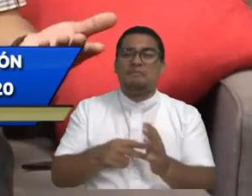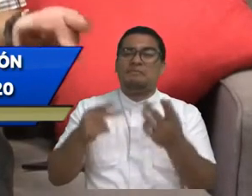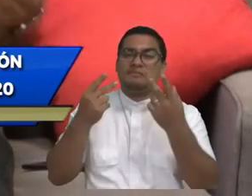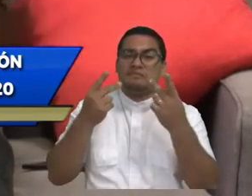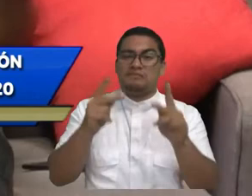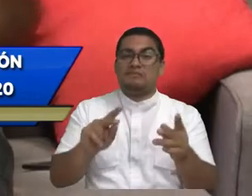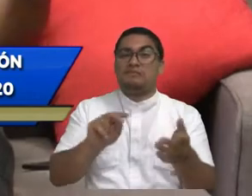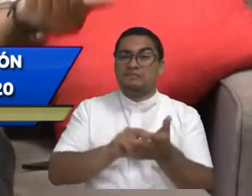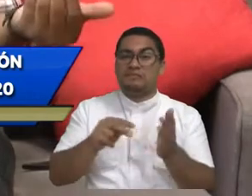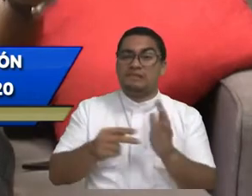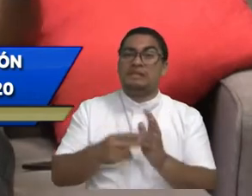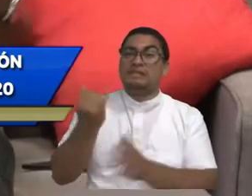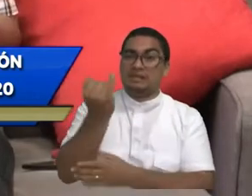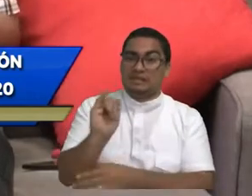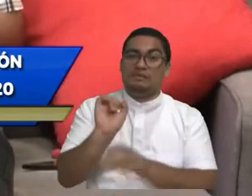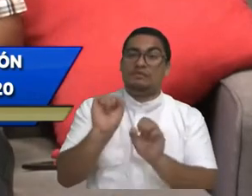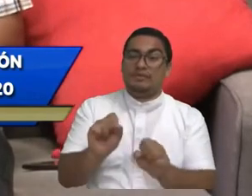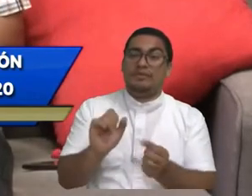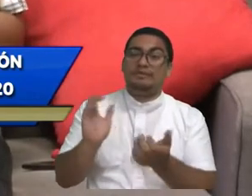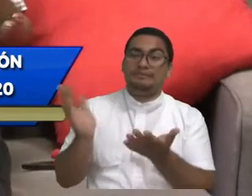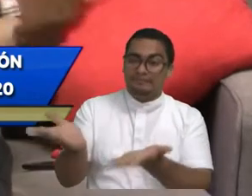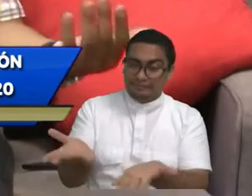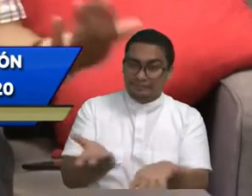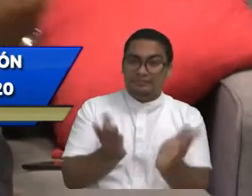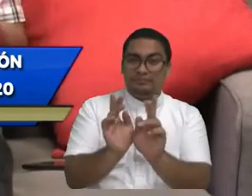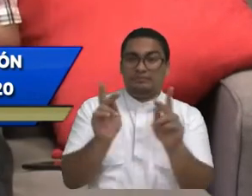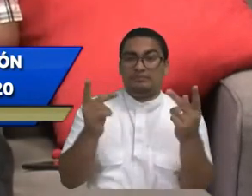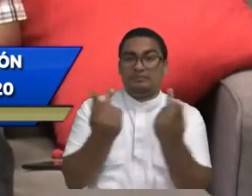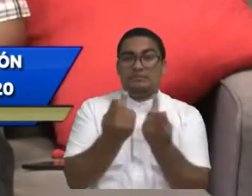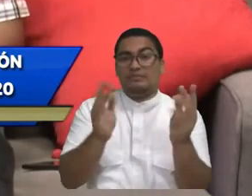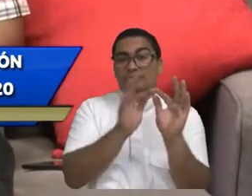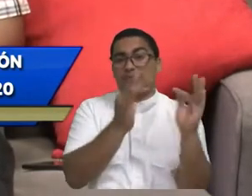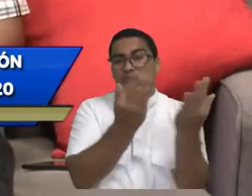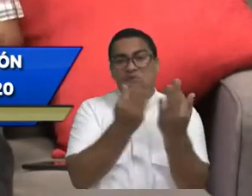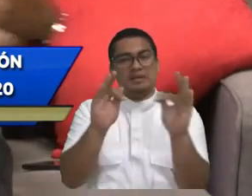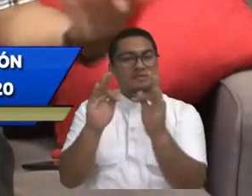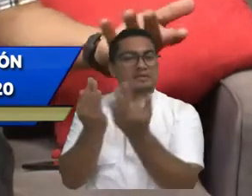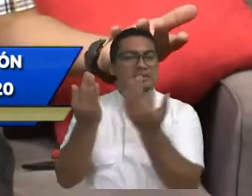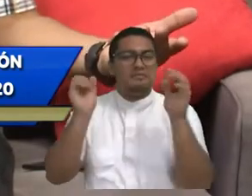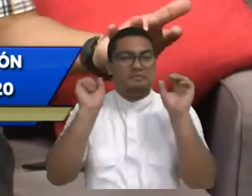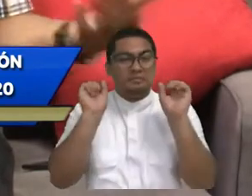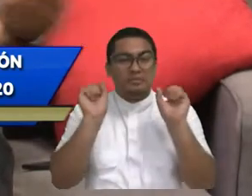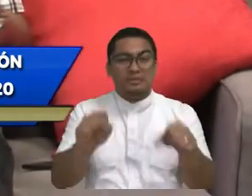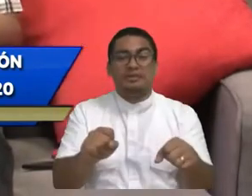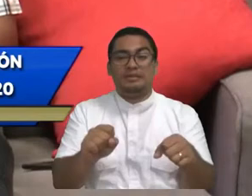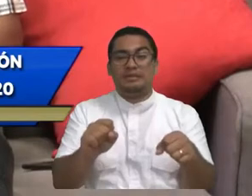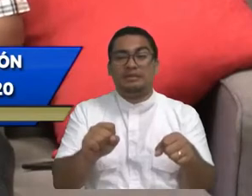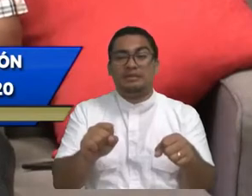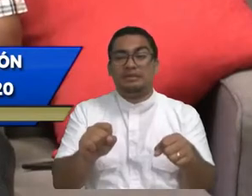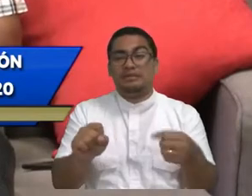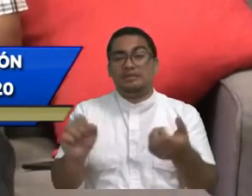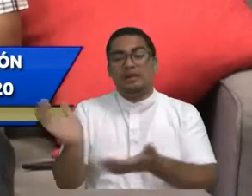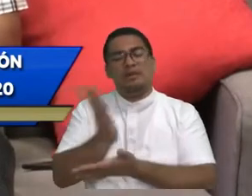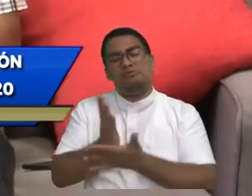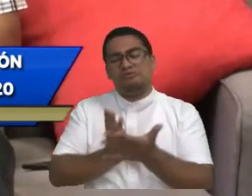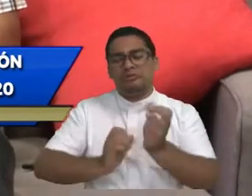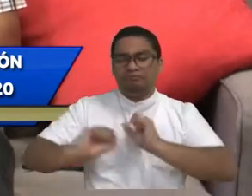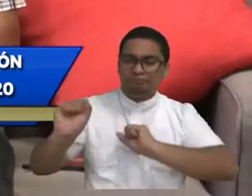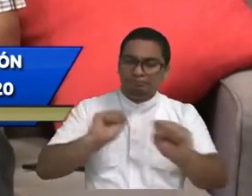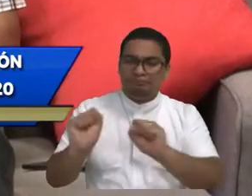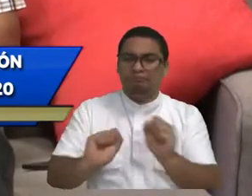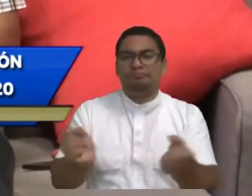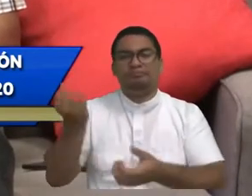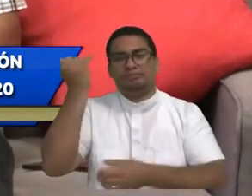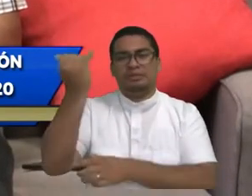brinda posibilidades para que nuestro pueblo las familias puedan desarrollar o potenciar precisamente alguna habilidad técnica